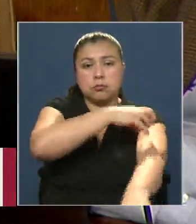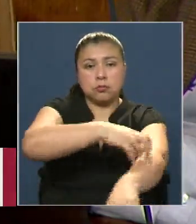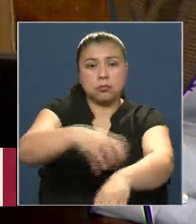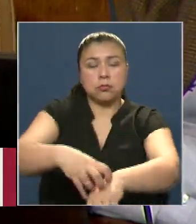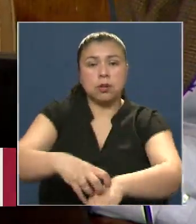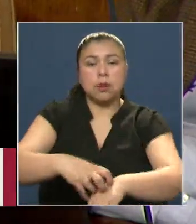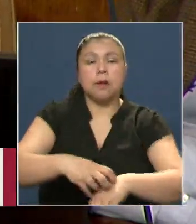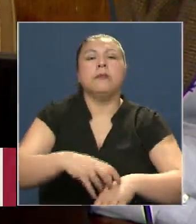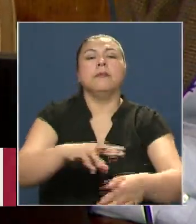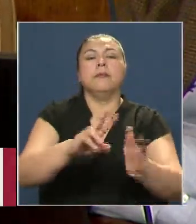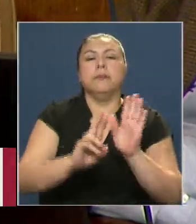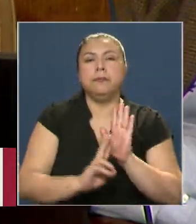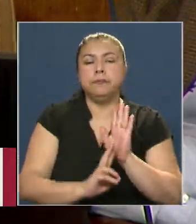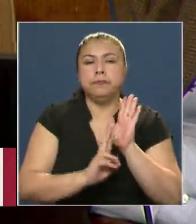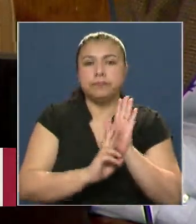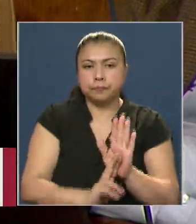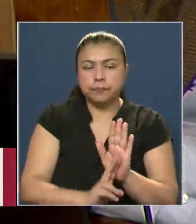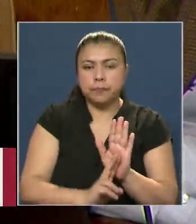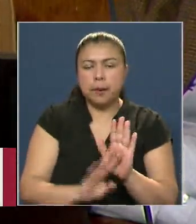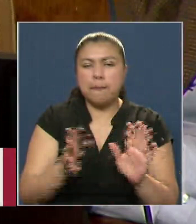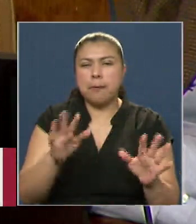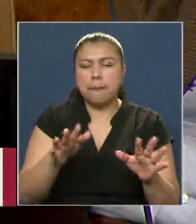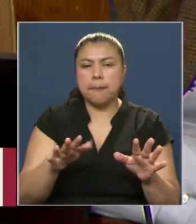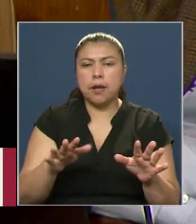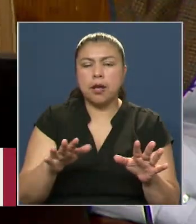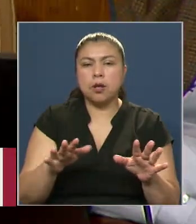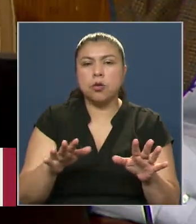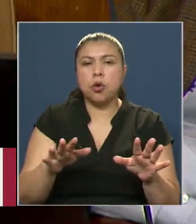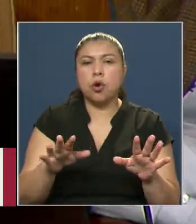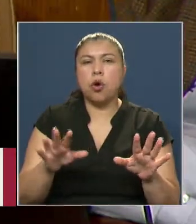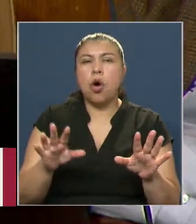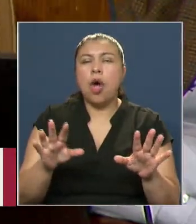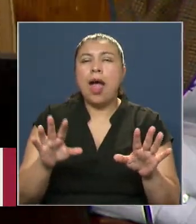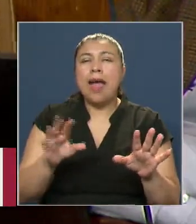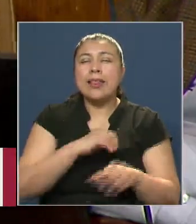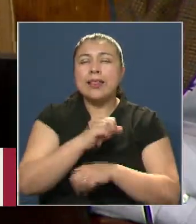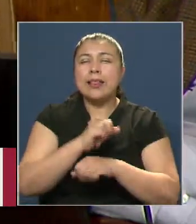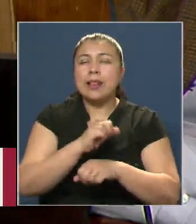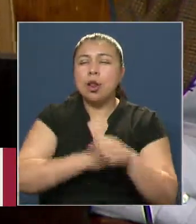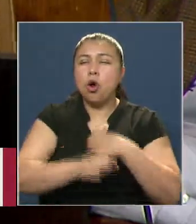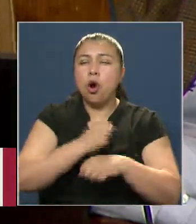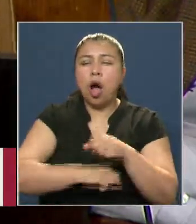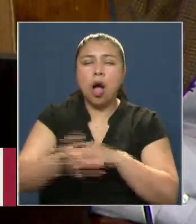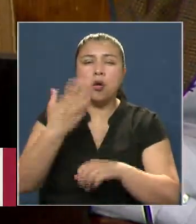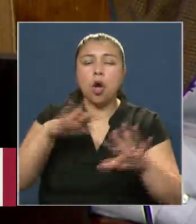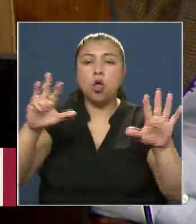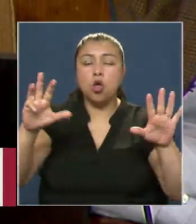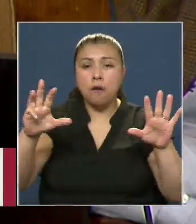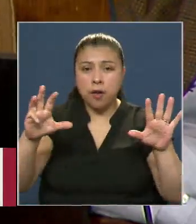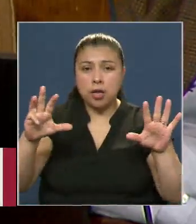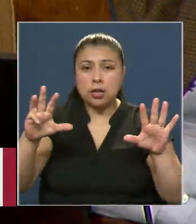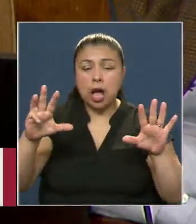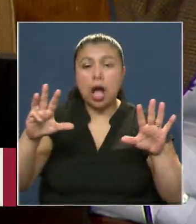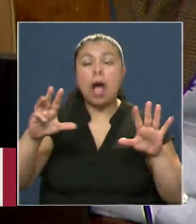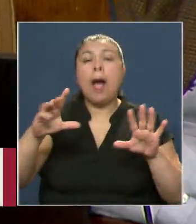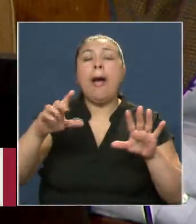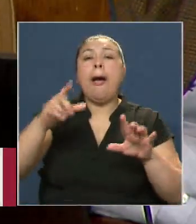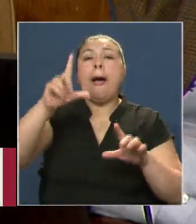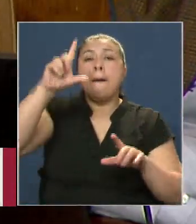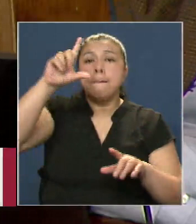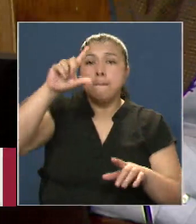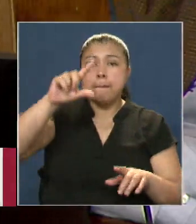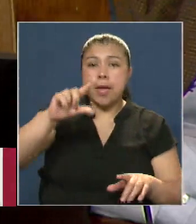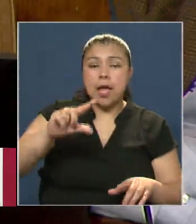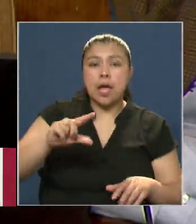su resultado, desde mediados de la década de los 90, la pobreza ha disminuido y, por